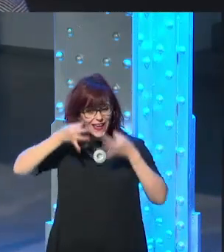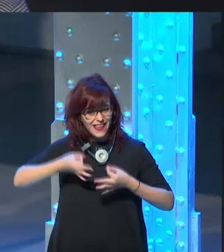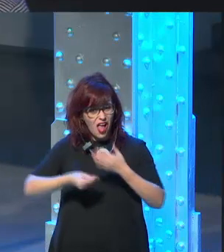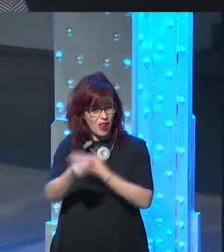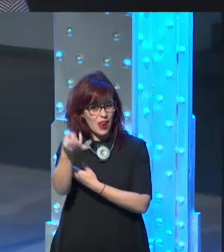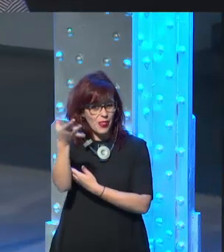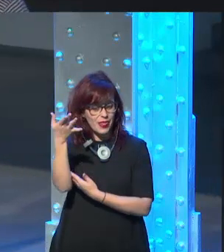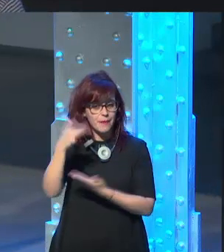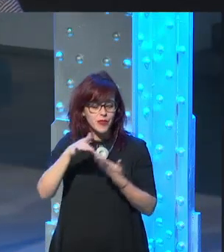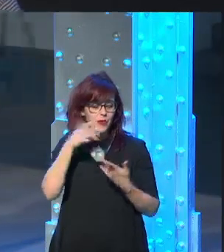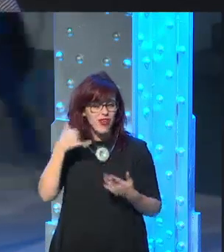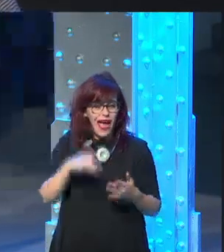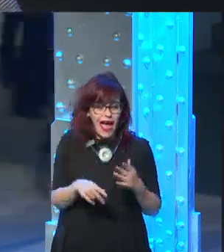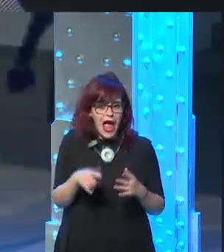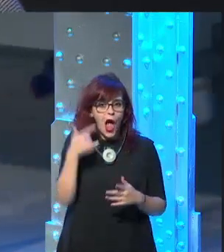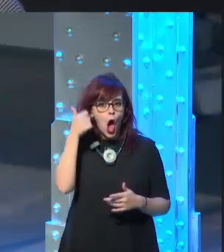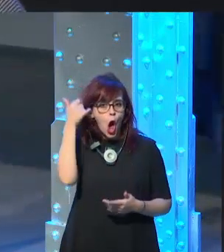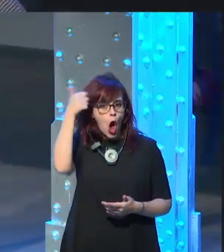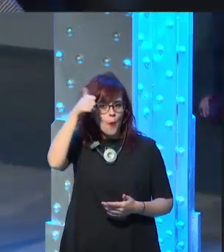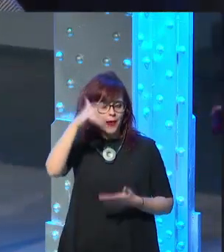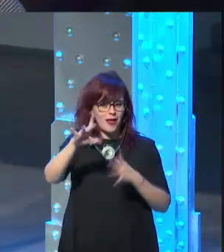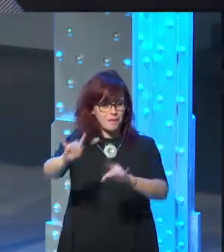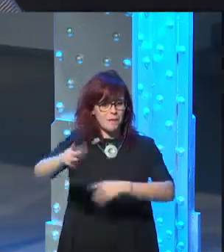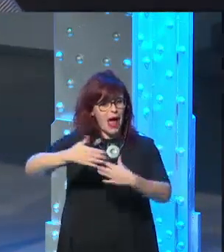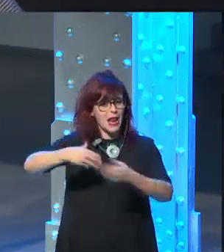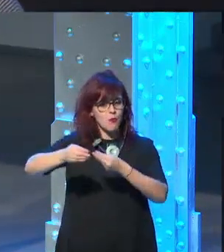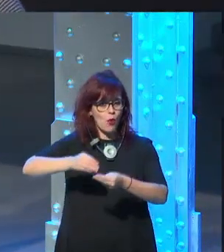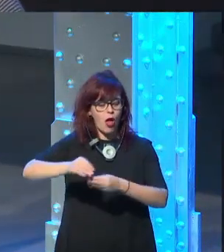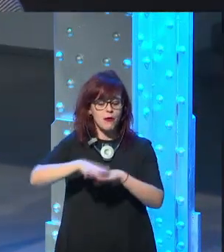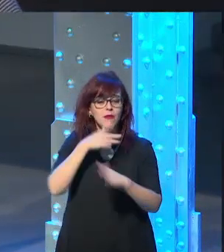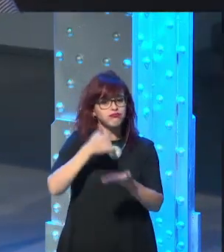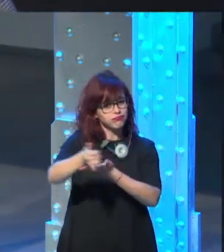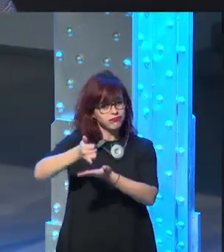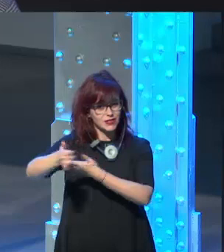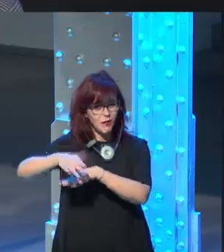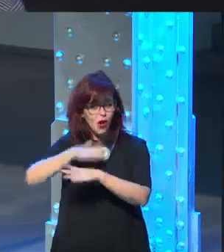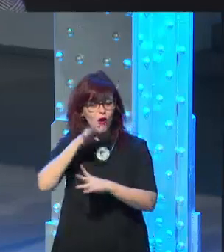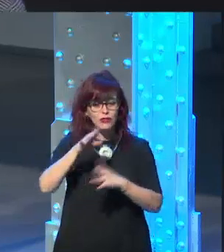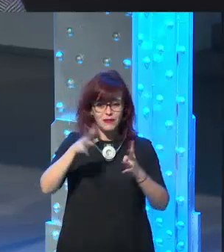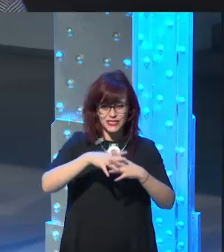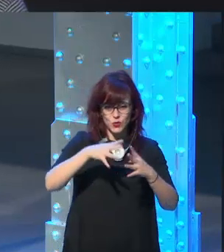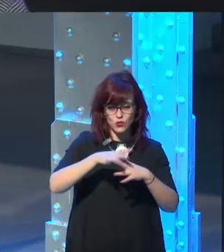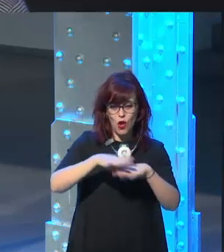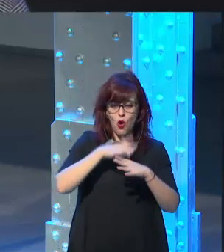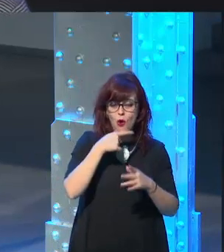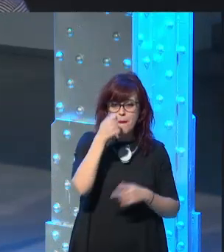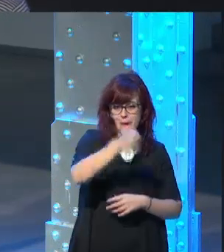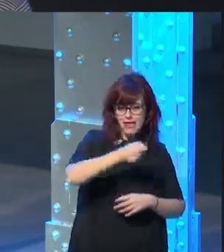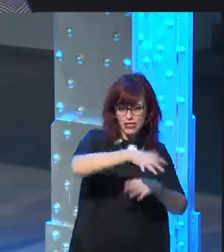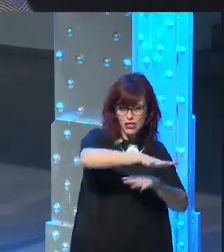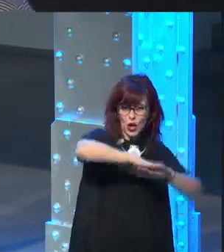por hábitats generados por el hombre, principalmente campos agrícolas y infraestructuras o pastos,